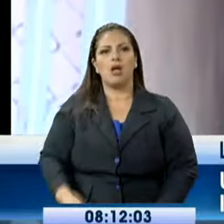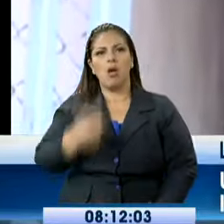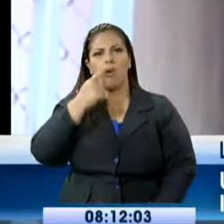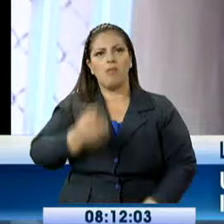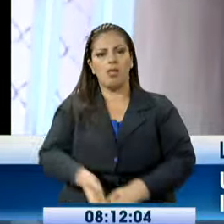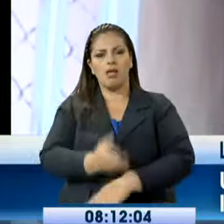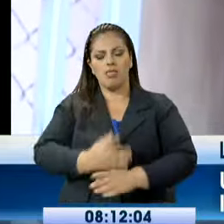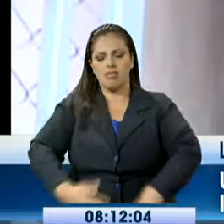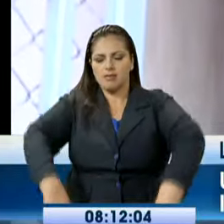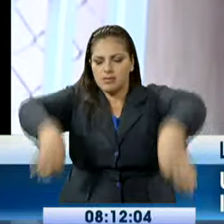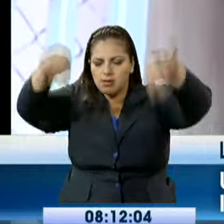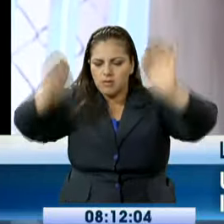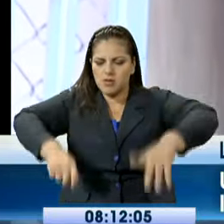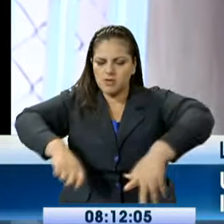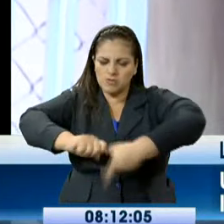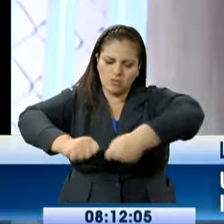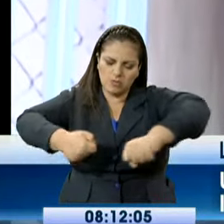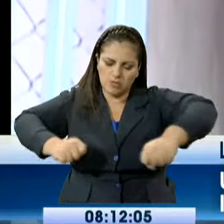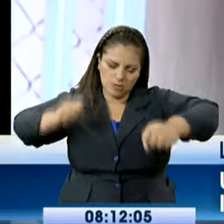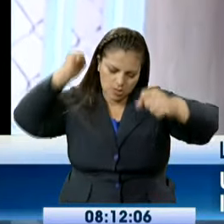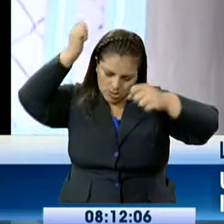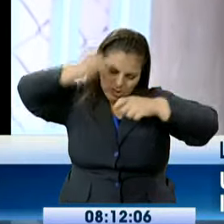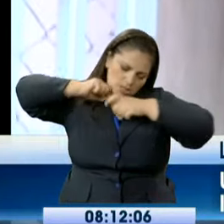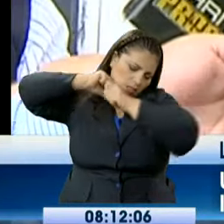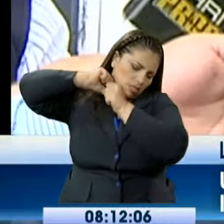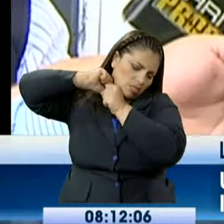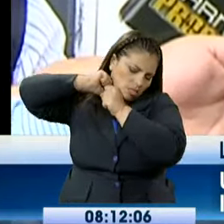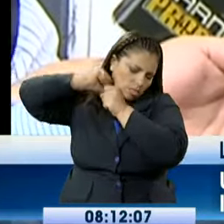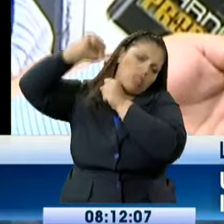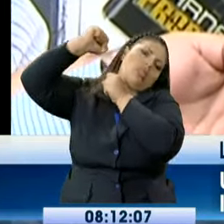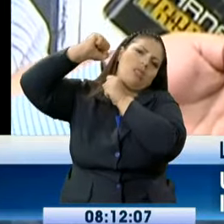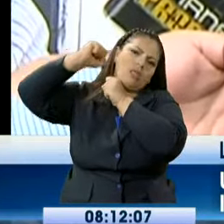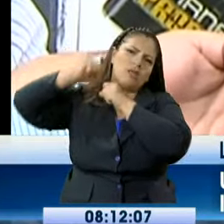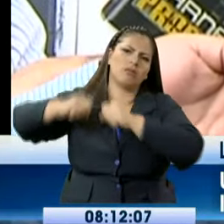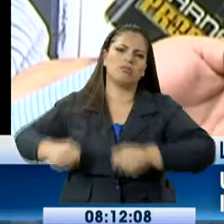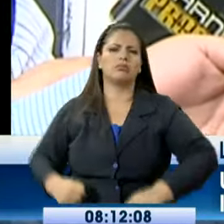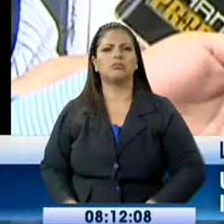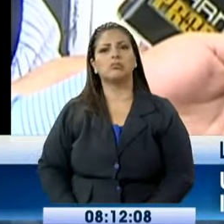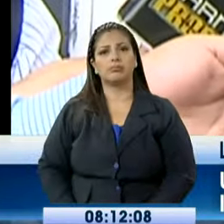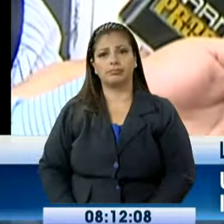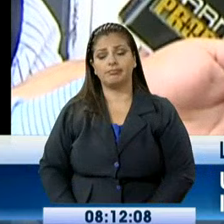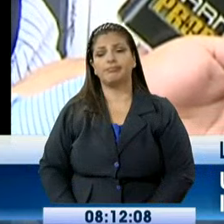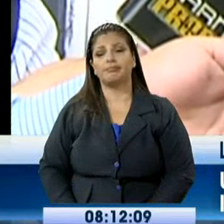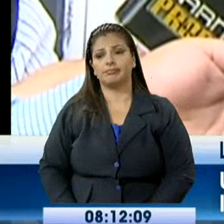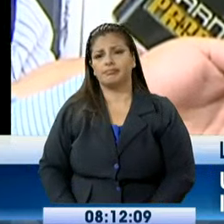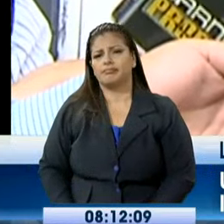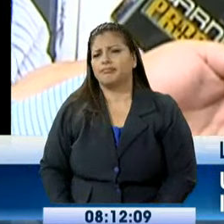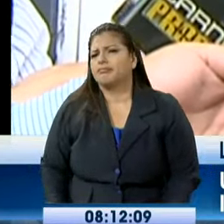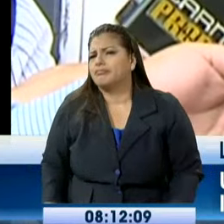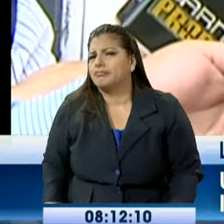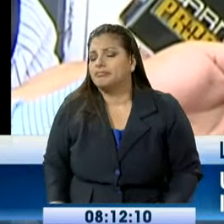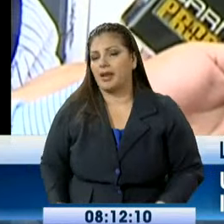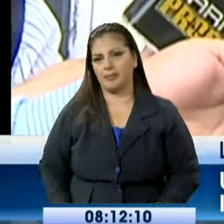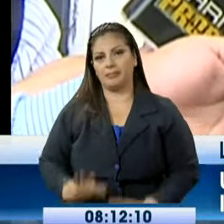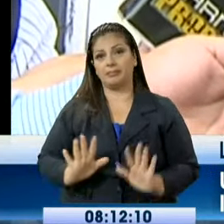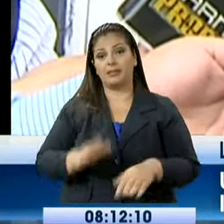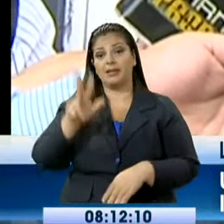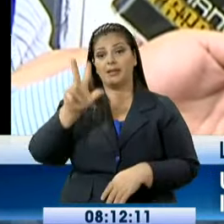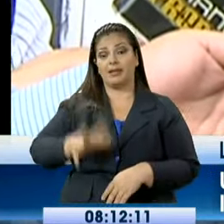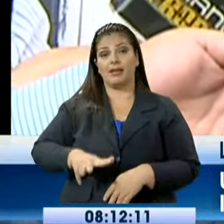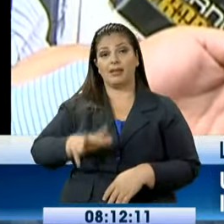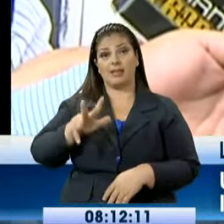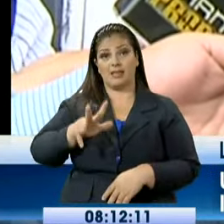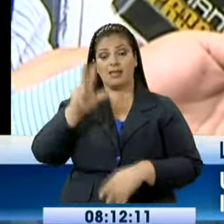habitación de él. Todo apunta a una depresión por suicidio, puesto que ya hace 3 años había terminado con su conviviente, el mismo que